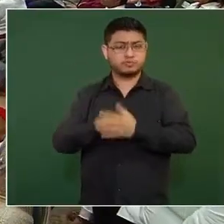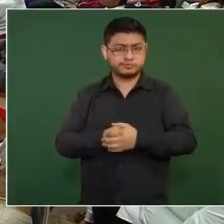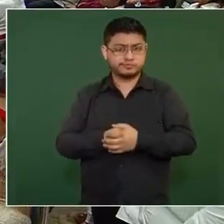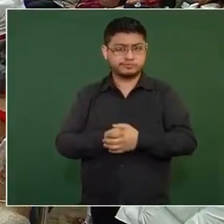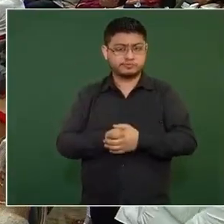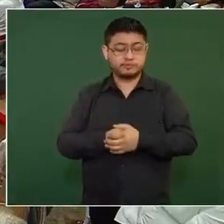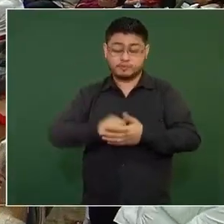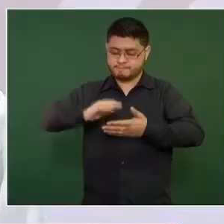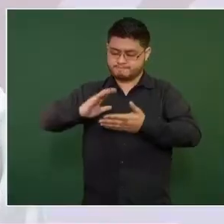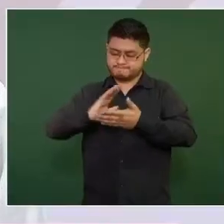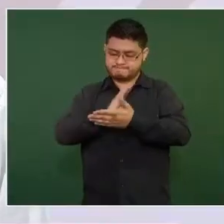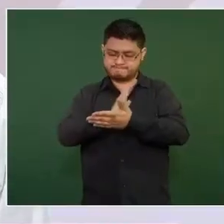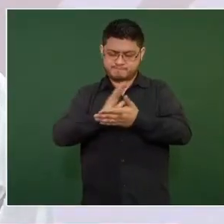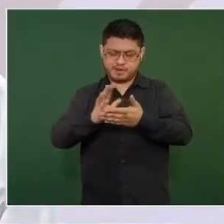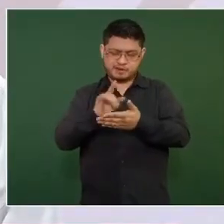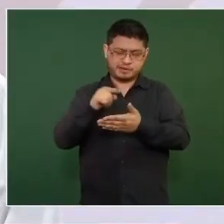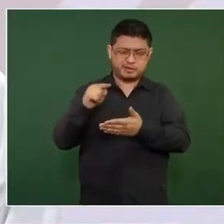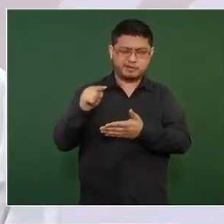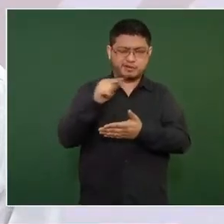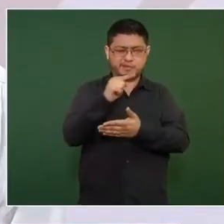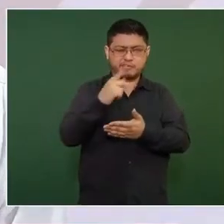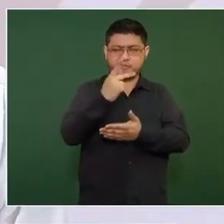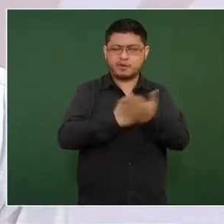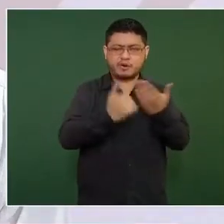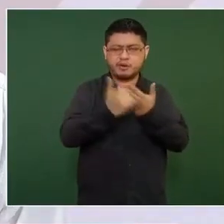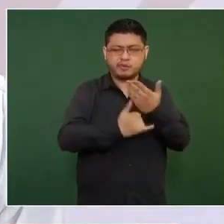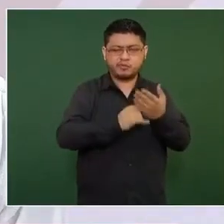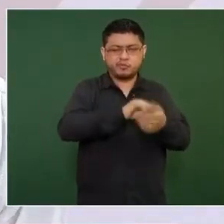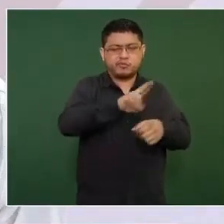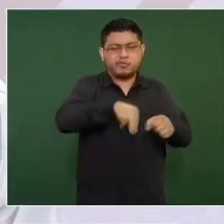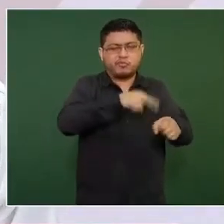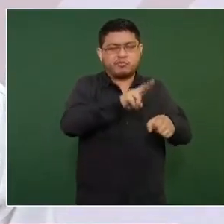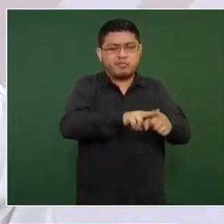el programa ordinario